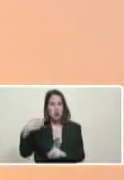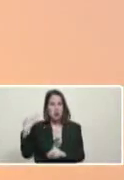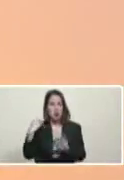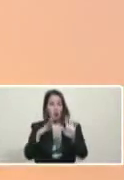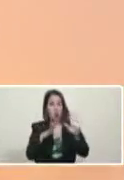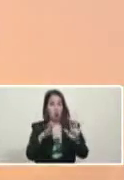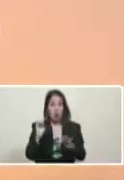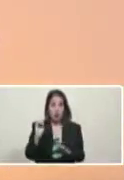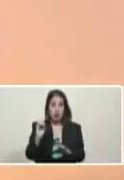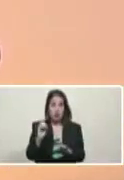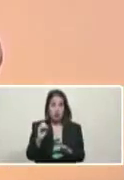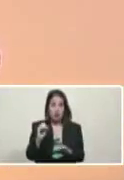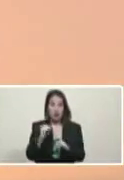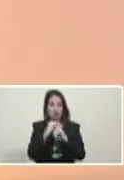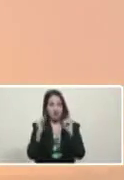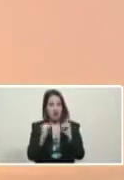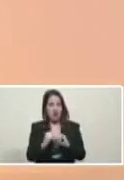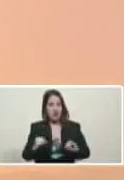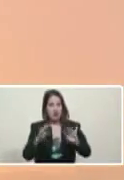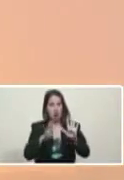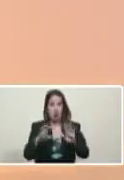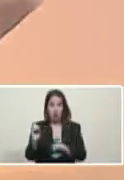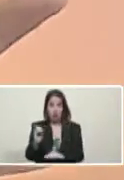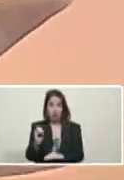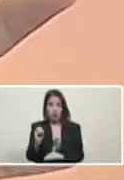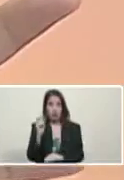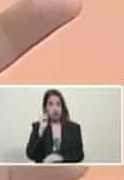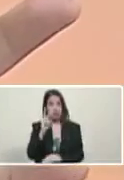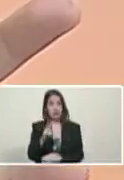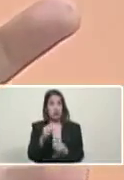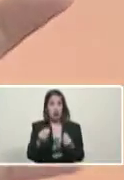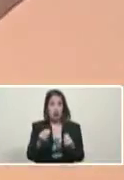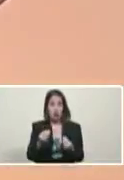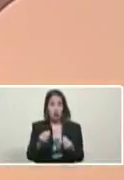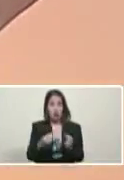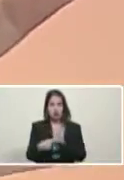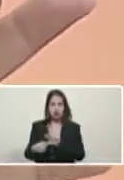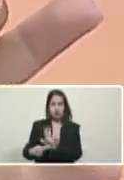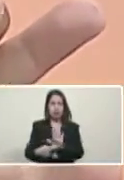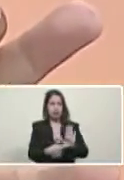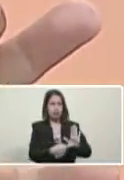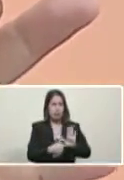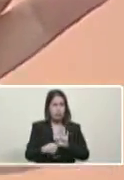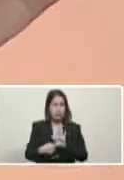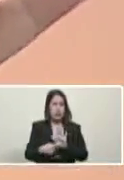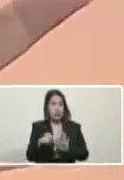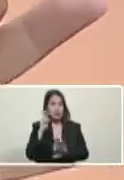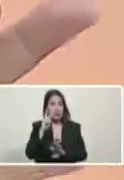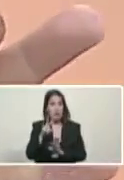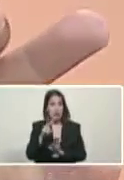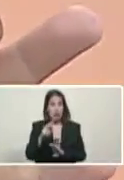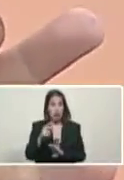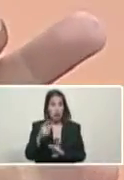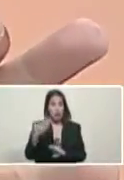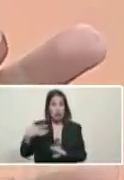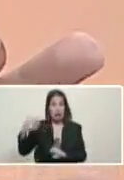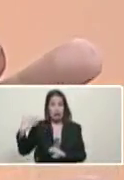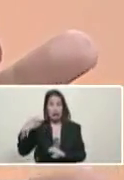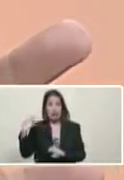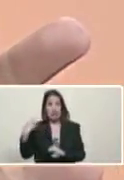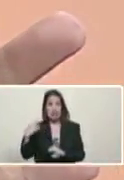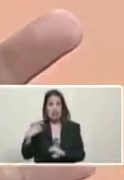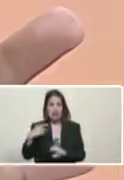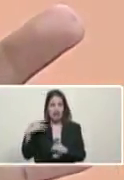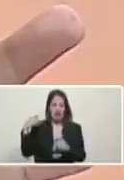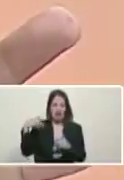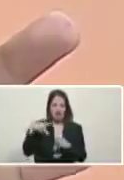los felices 90. Estos libros nosotros los difundíamos. Esto fue un libro muy perseguido en la época.